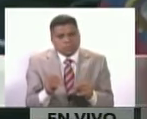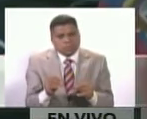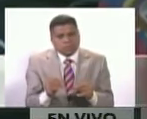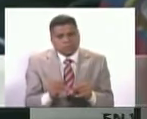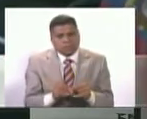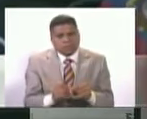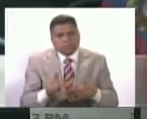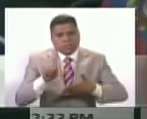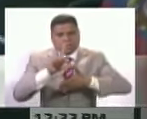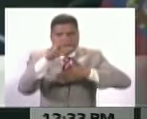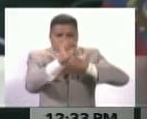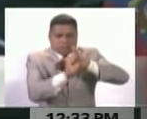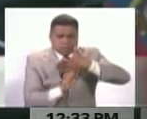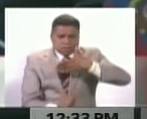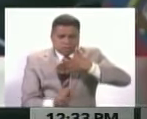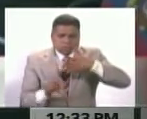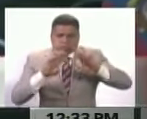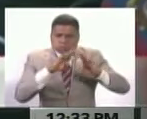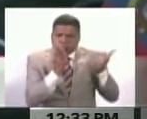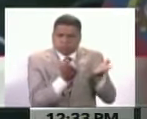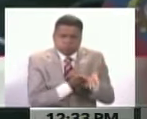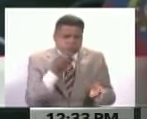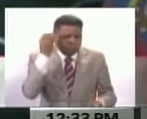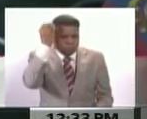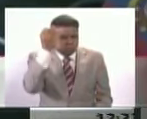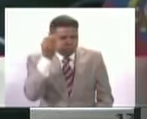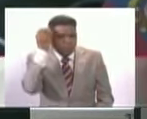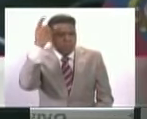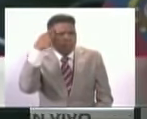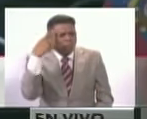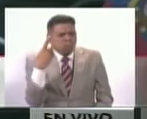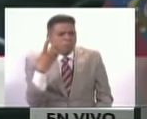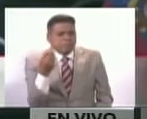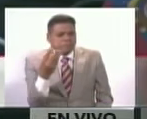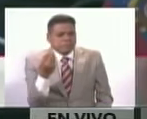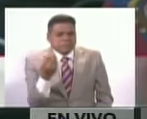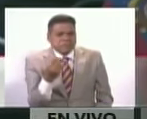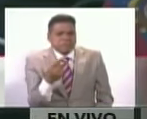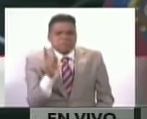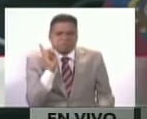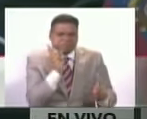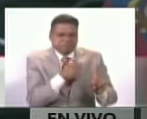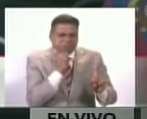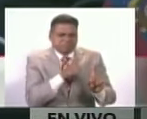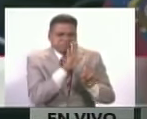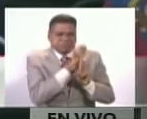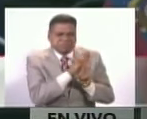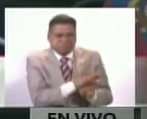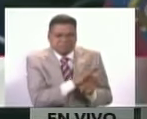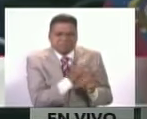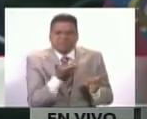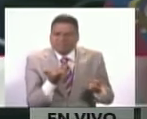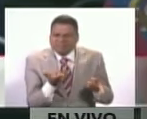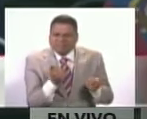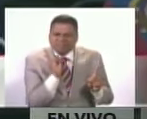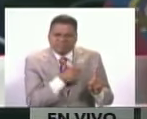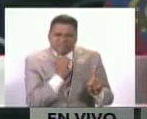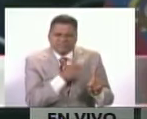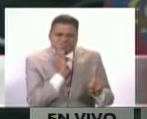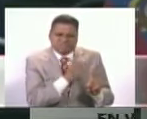global, para que reflexionemos mucho sobre esta amenaza, sobre el